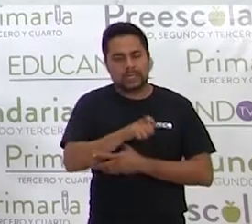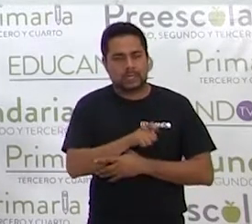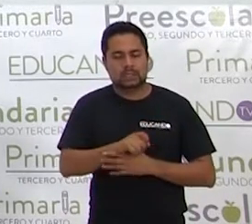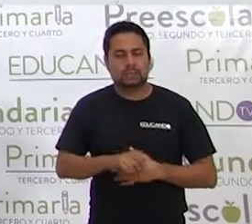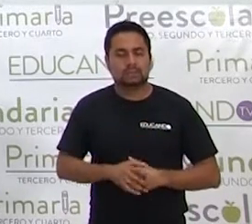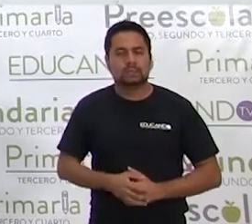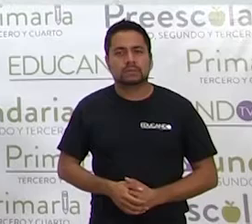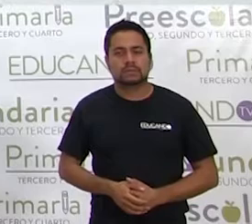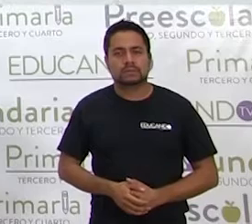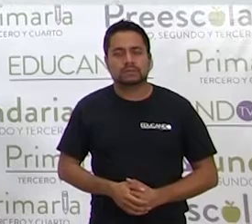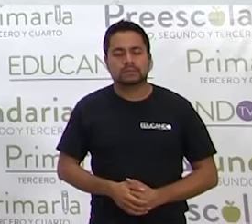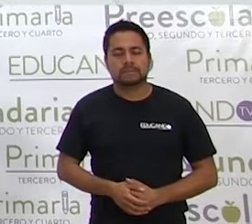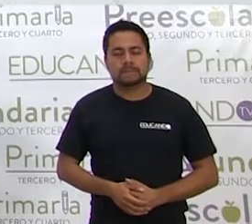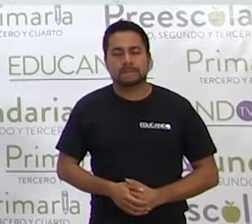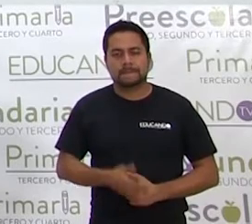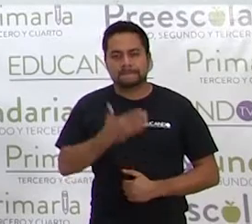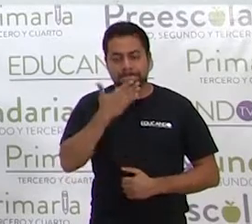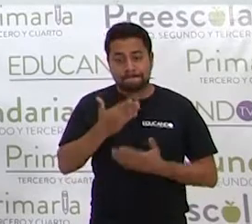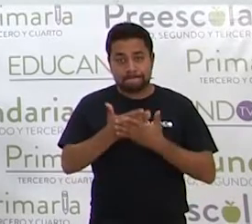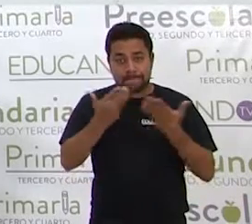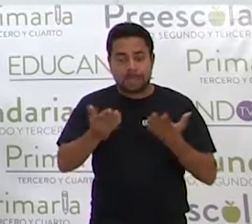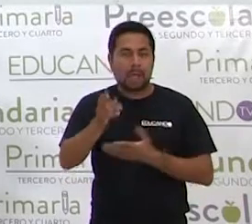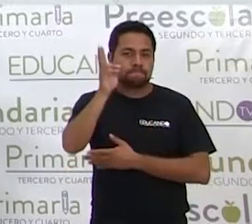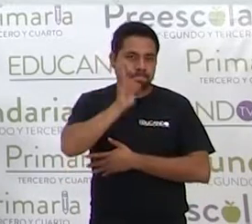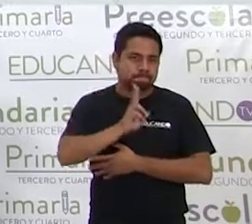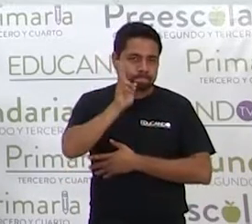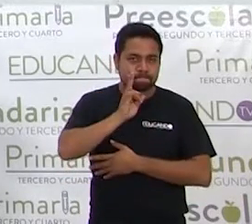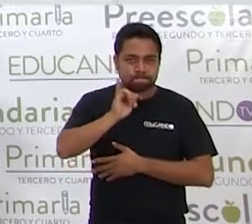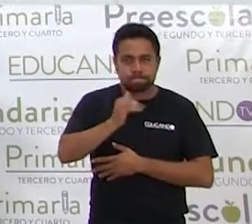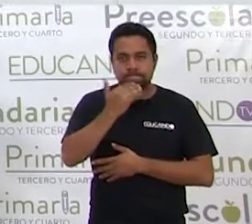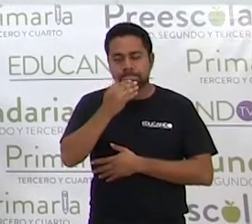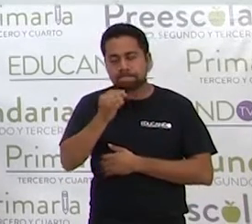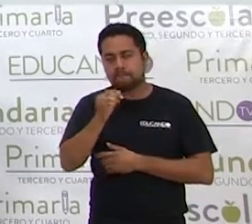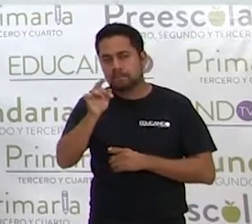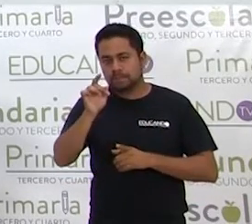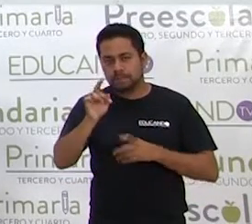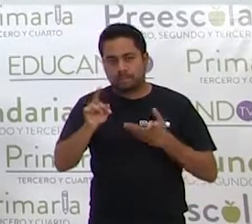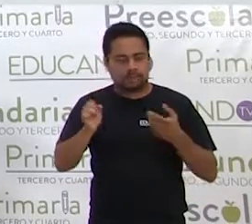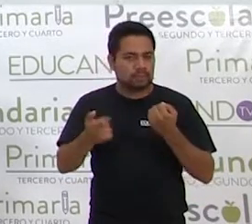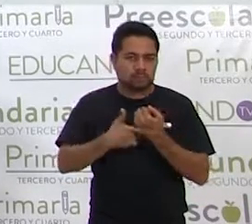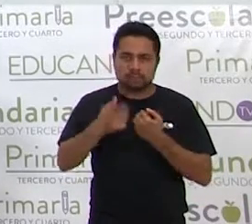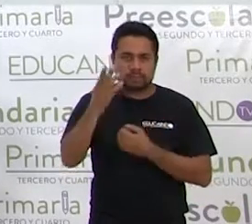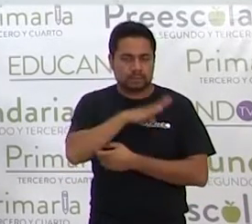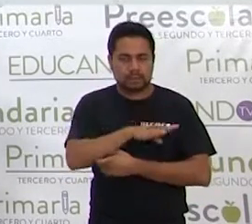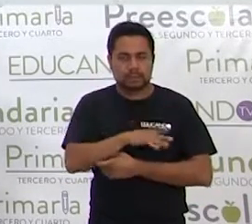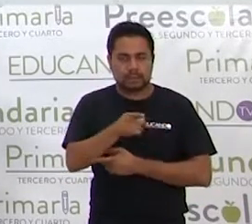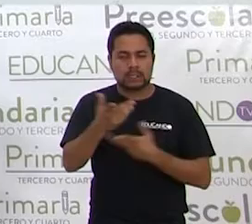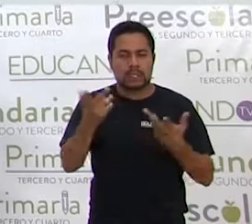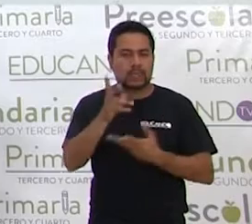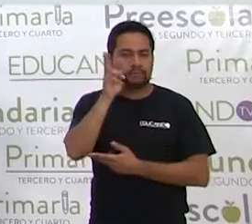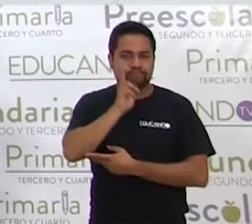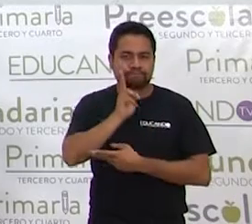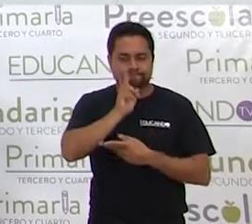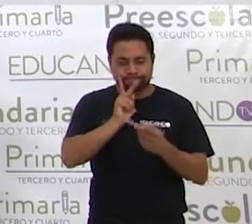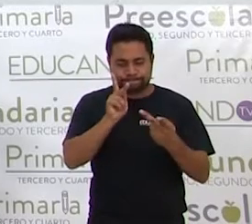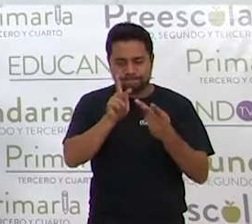ahora vamos a hacer la comprobación si hacemos la comprobación